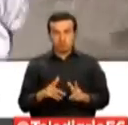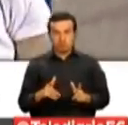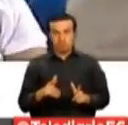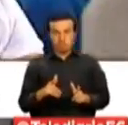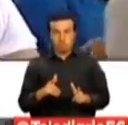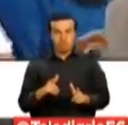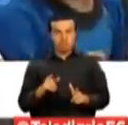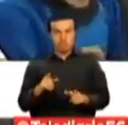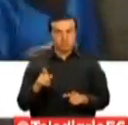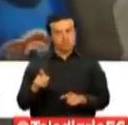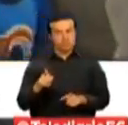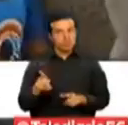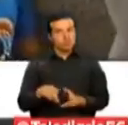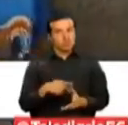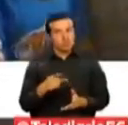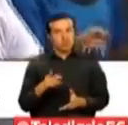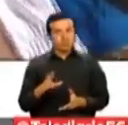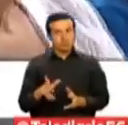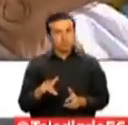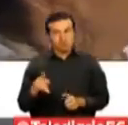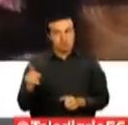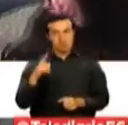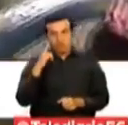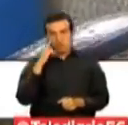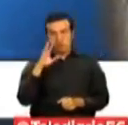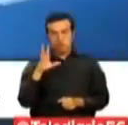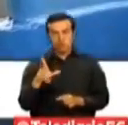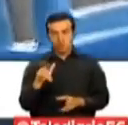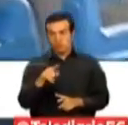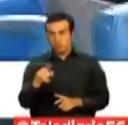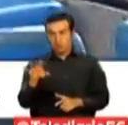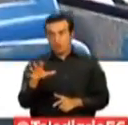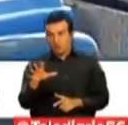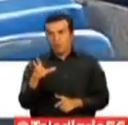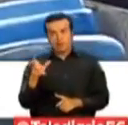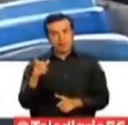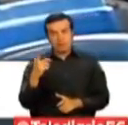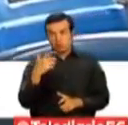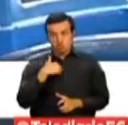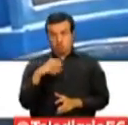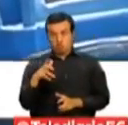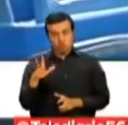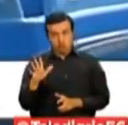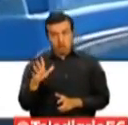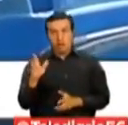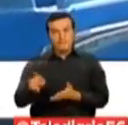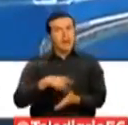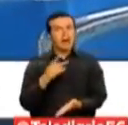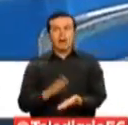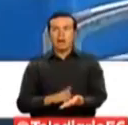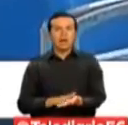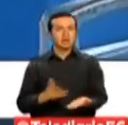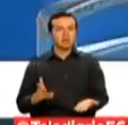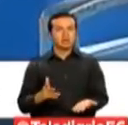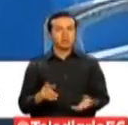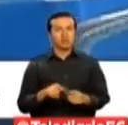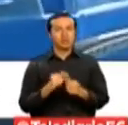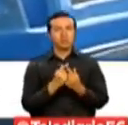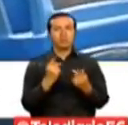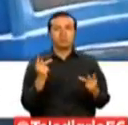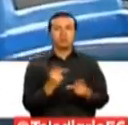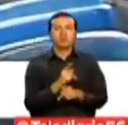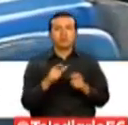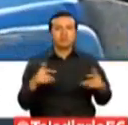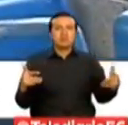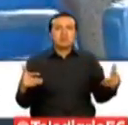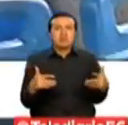estaba es haciendo extorsionando, vacunando, como normalmente también se utiliza un término, para que los ciudadanos por el